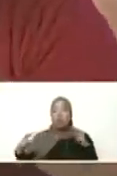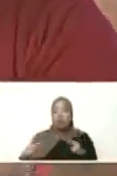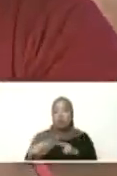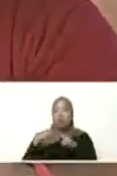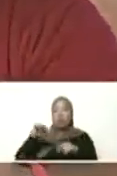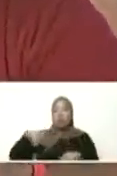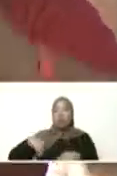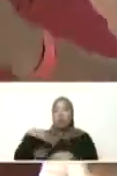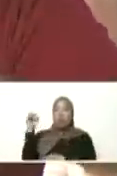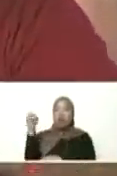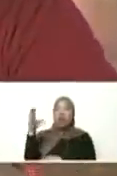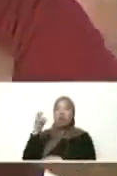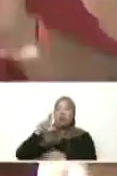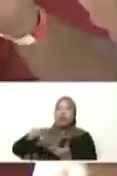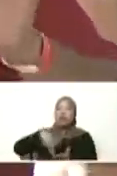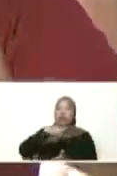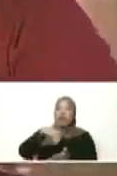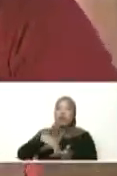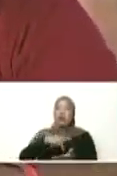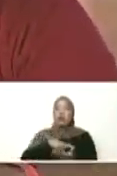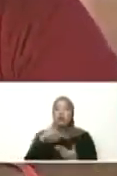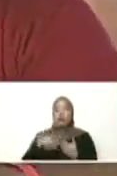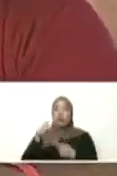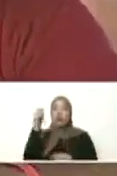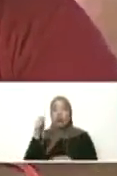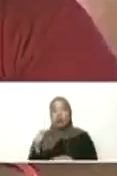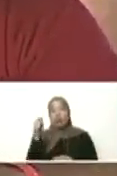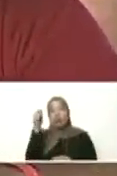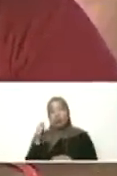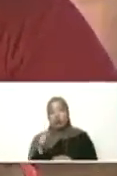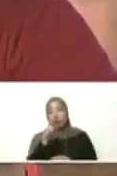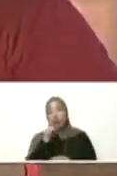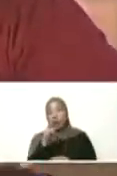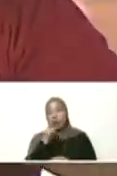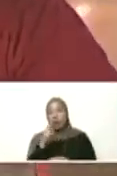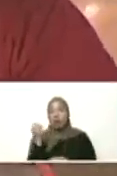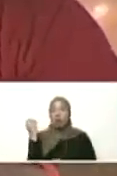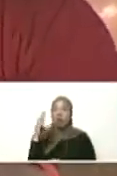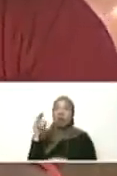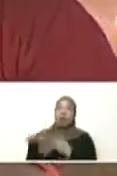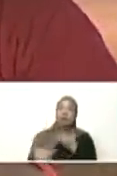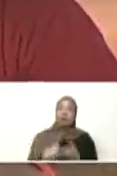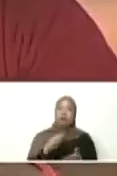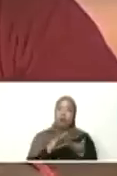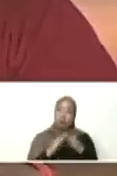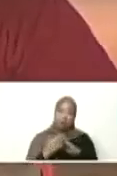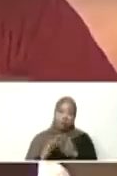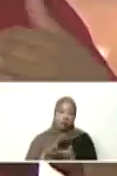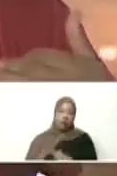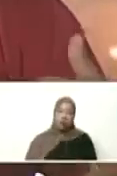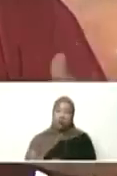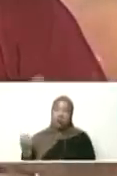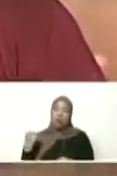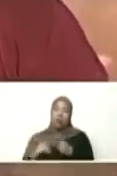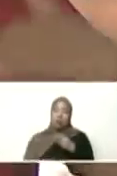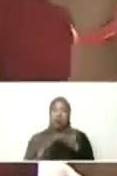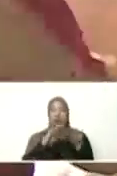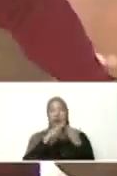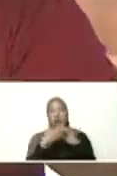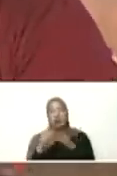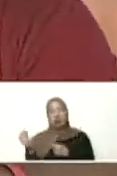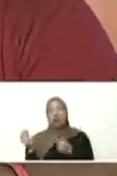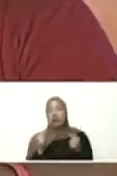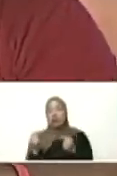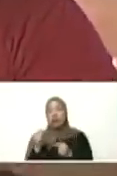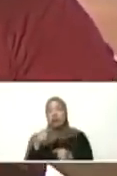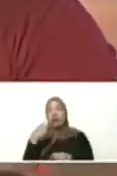nuestra Asamblea Nacional Patriota, con los diputados y diputadas, y desde los parlamentos comunales, desde los consejos comunales, podamos hacer un debate